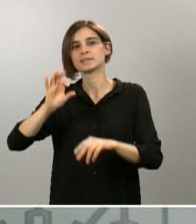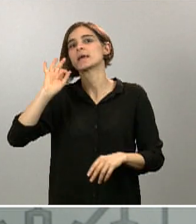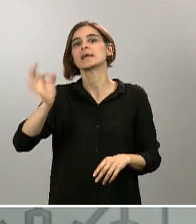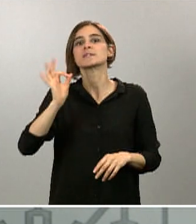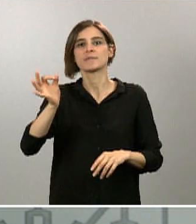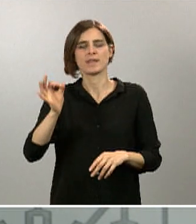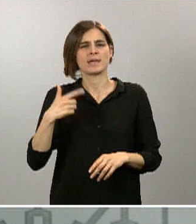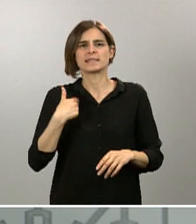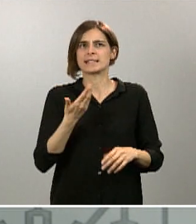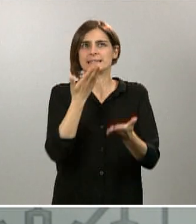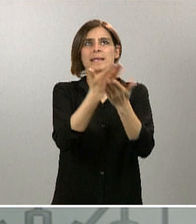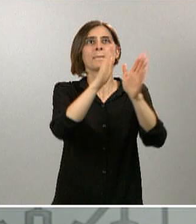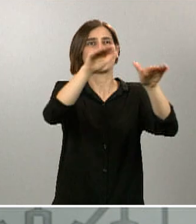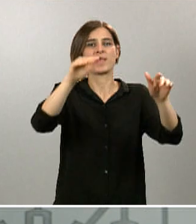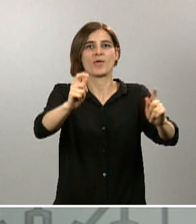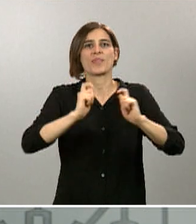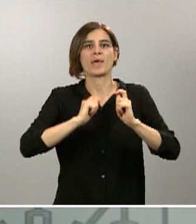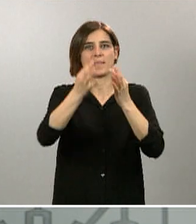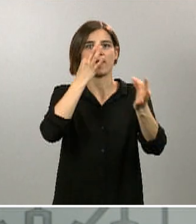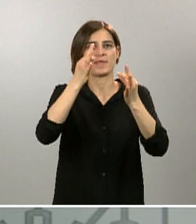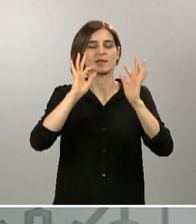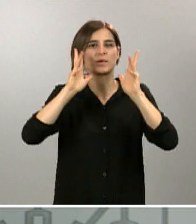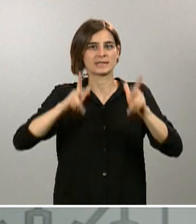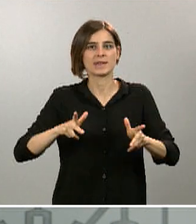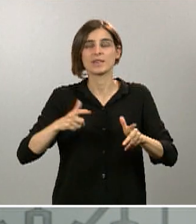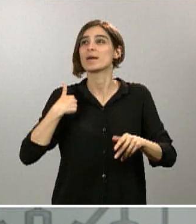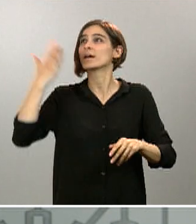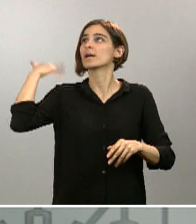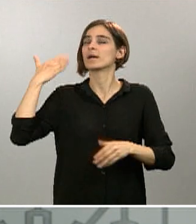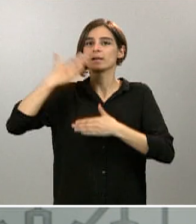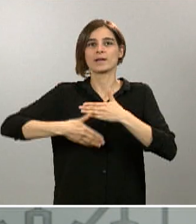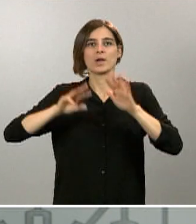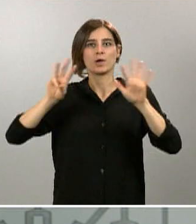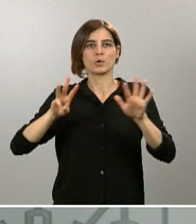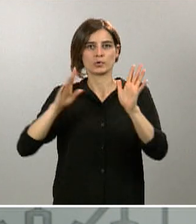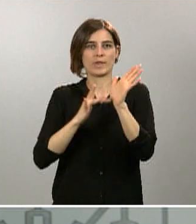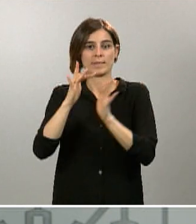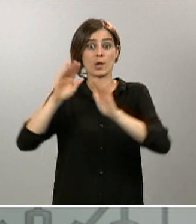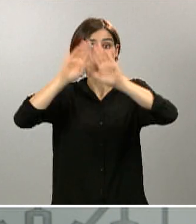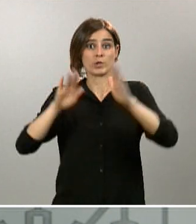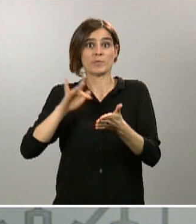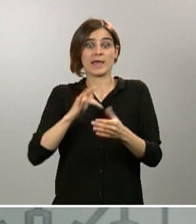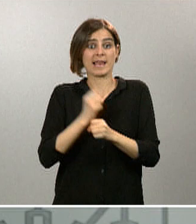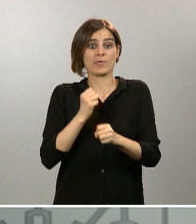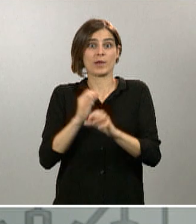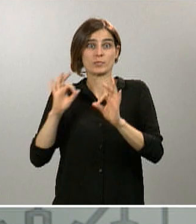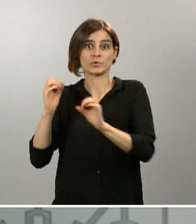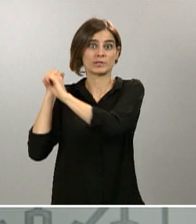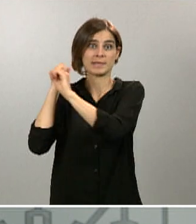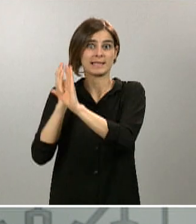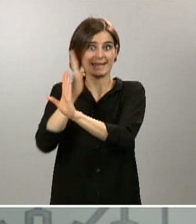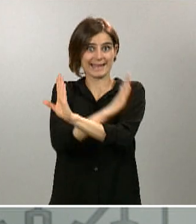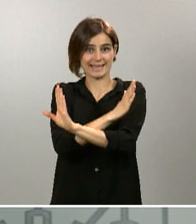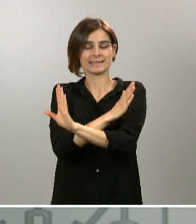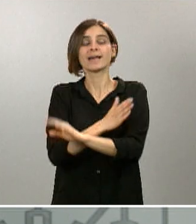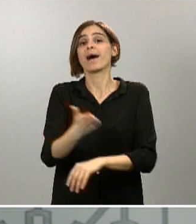se dio como fecha límite el 8, que fue el último día laborable justo antes de Semana Santa. Ayer fue